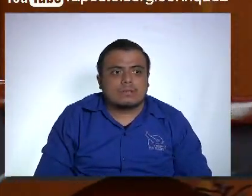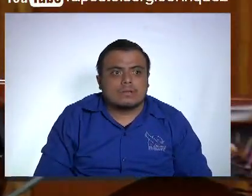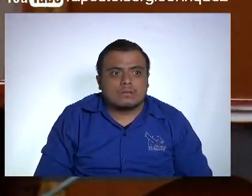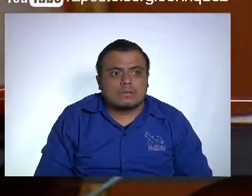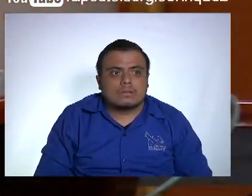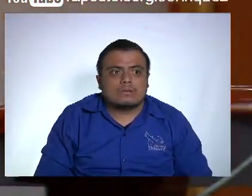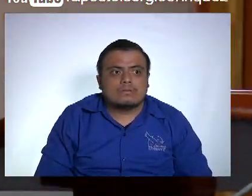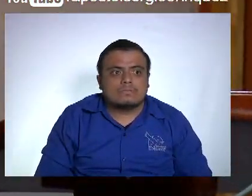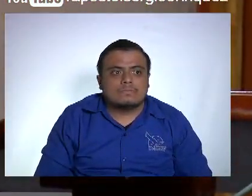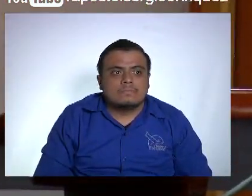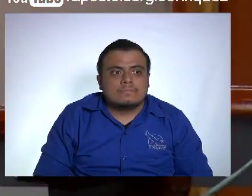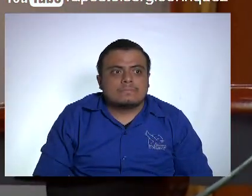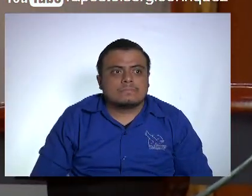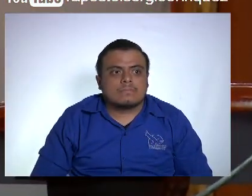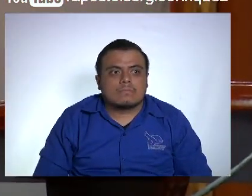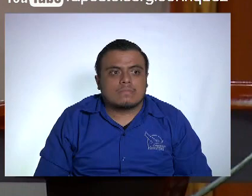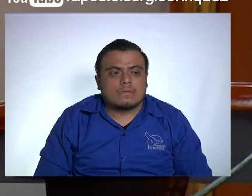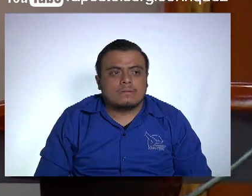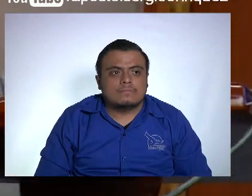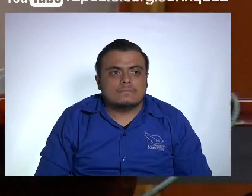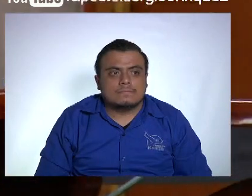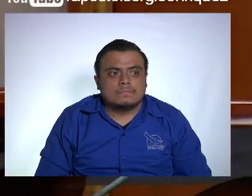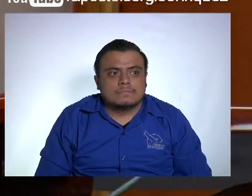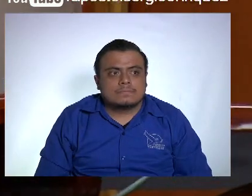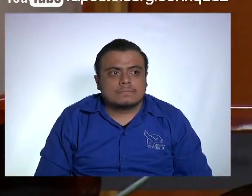Cristo vive.